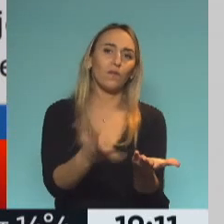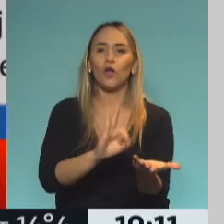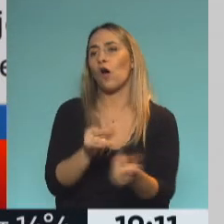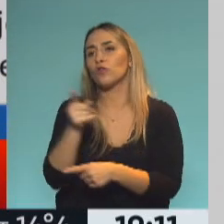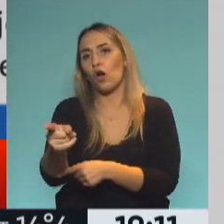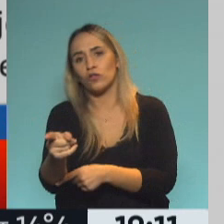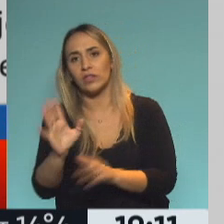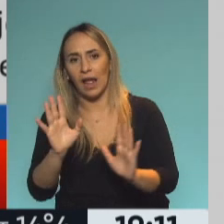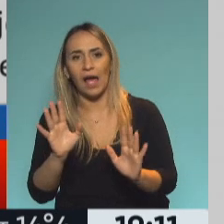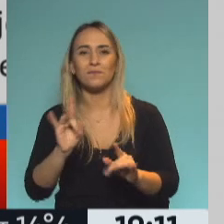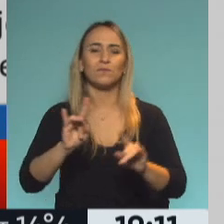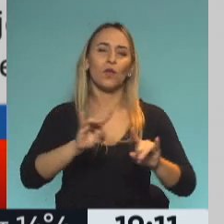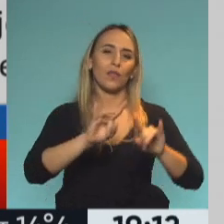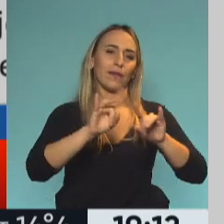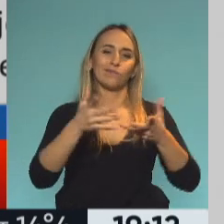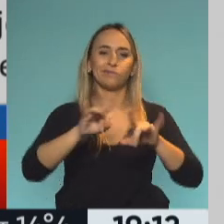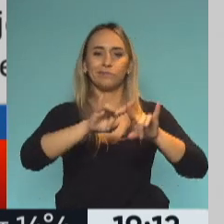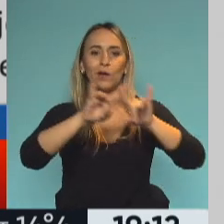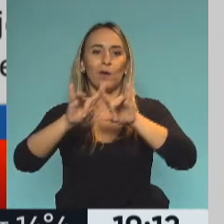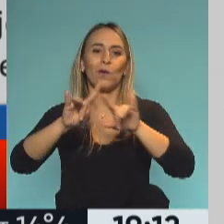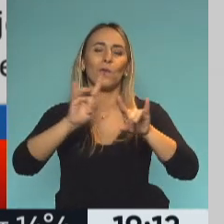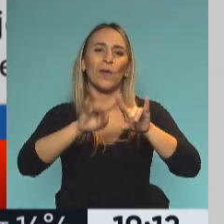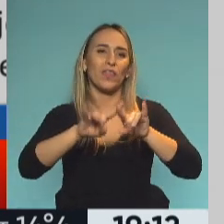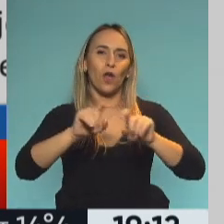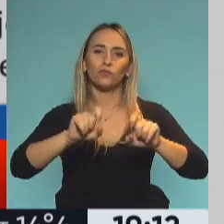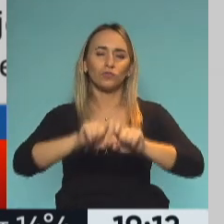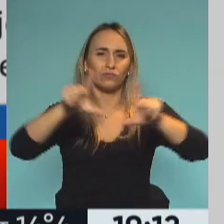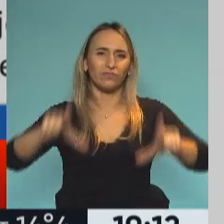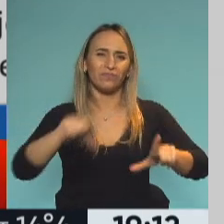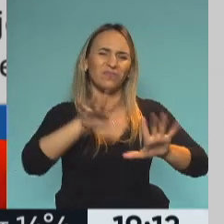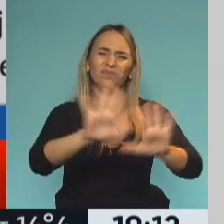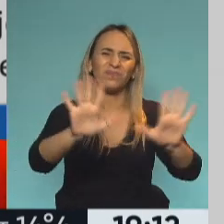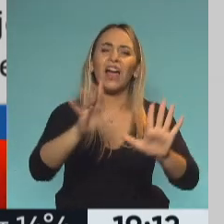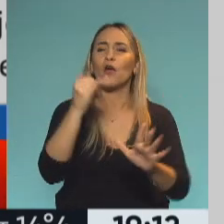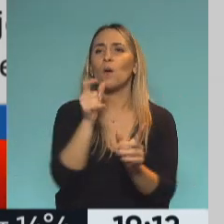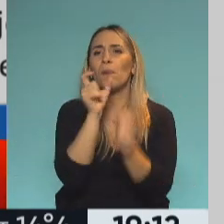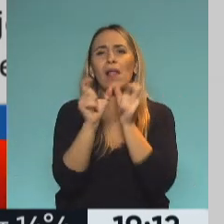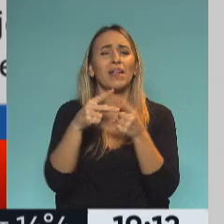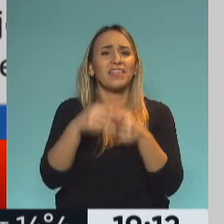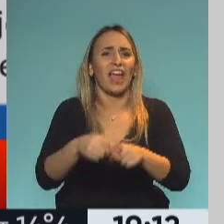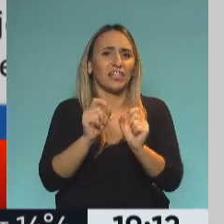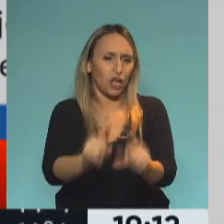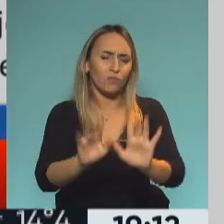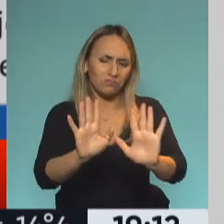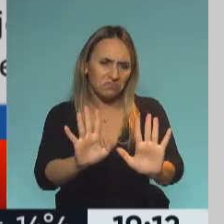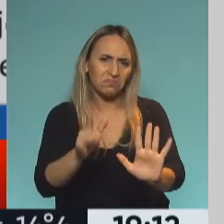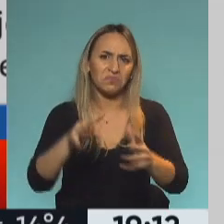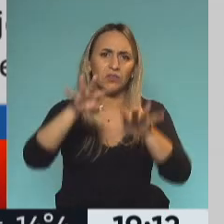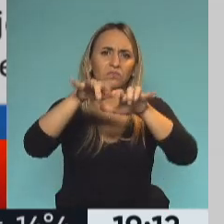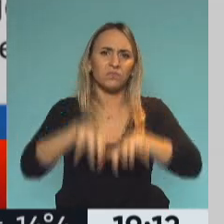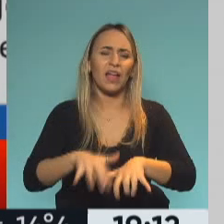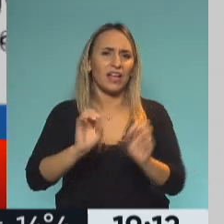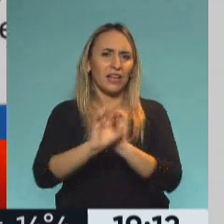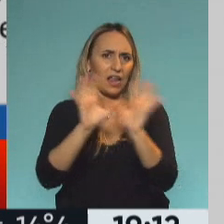las ventanas. Dice, Windows no tiene nada que ver con los Windows de la computadora. Que manejan ellos. Exactamente, pero ahí lo que deja claro, dice que la Argentina no